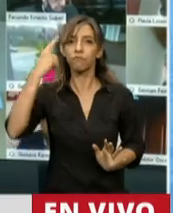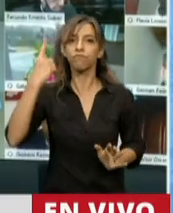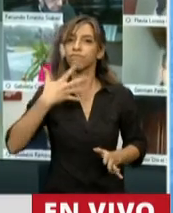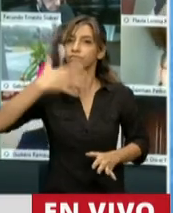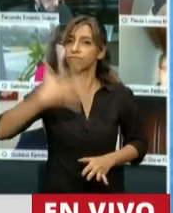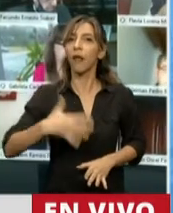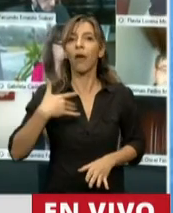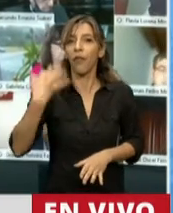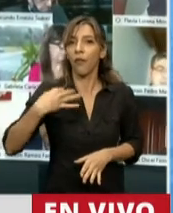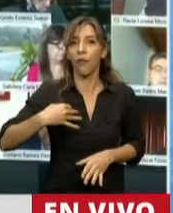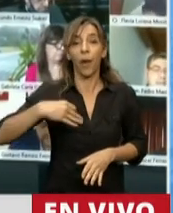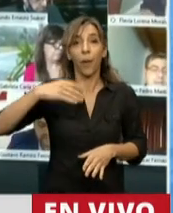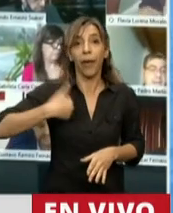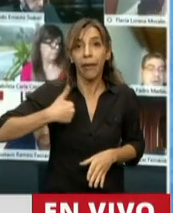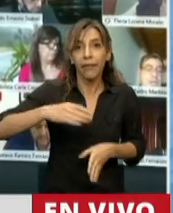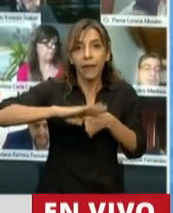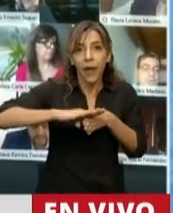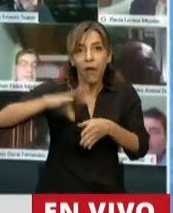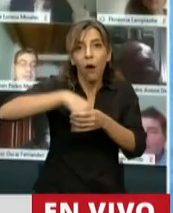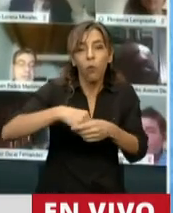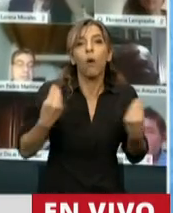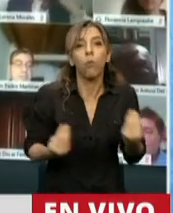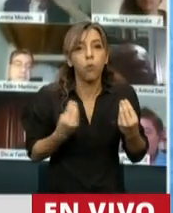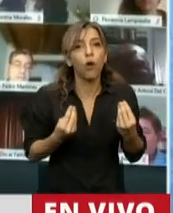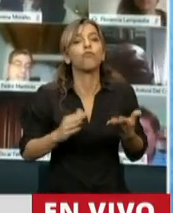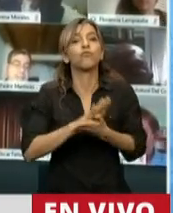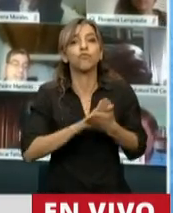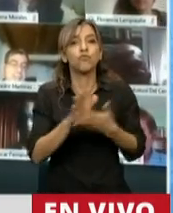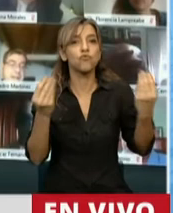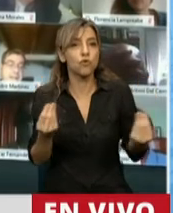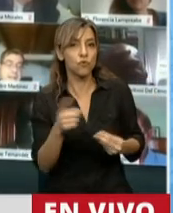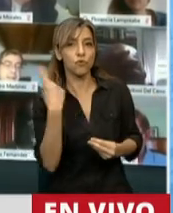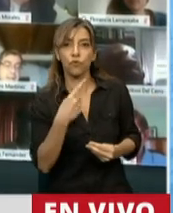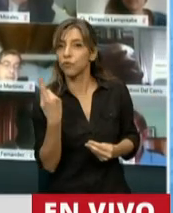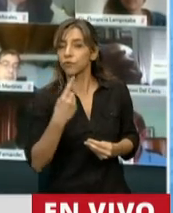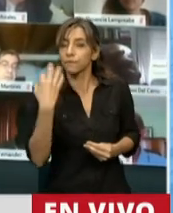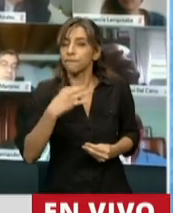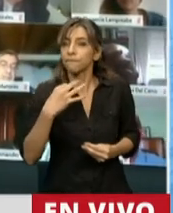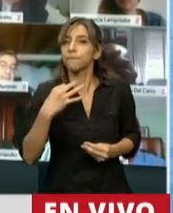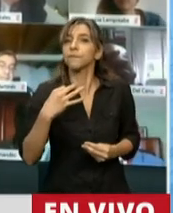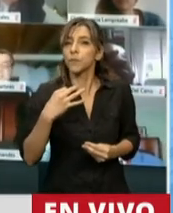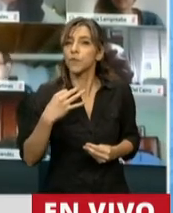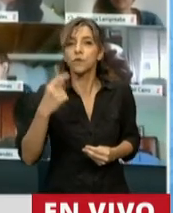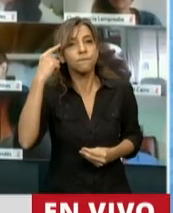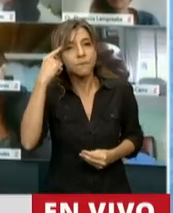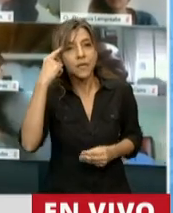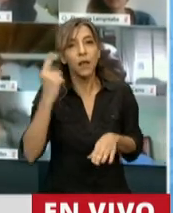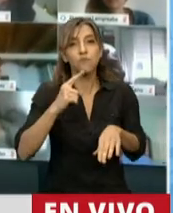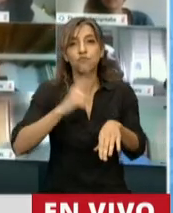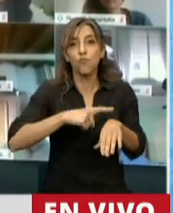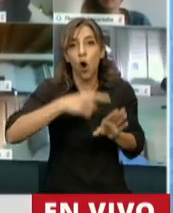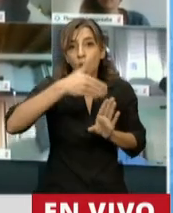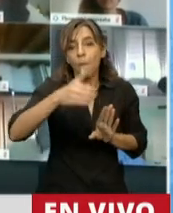de deuda local que ayude a la Argentina a liberarse de uno de los elementos que desde la entrada en vigencia